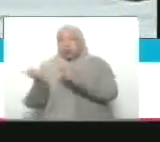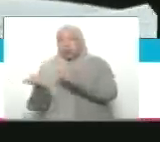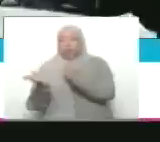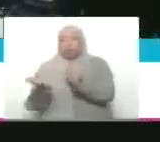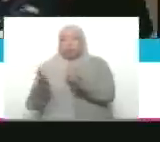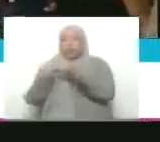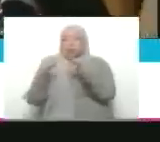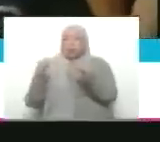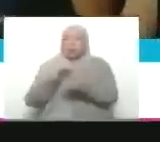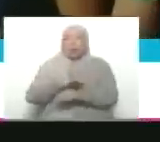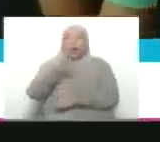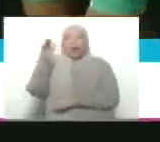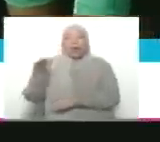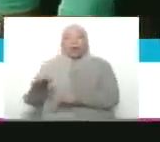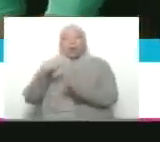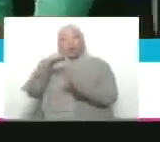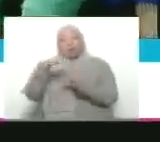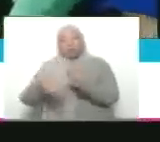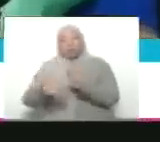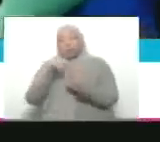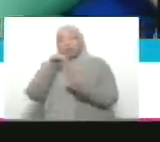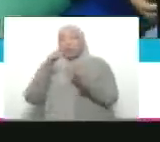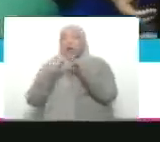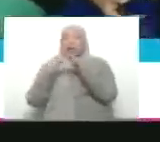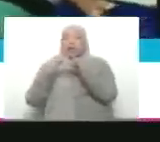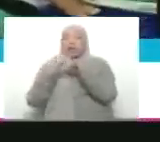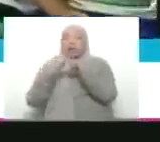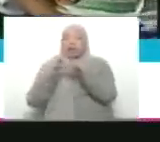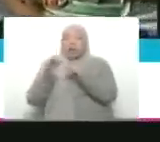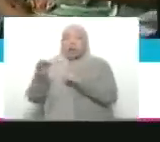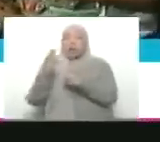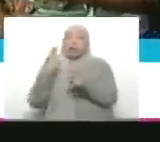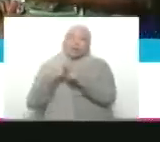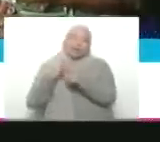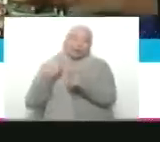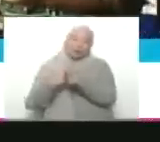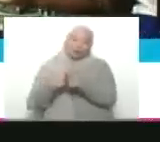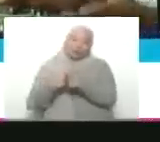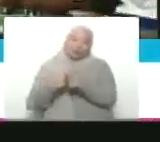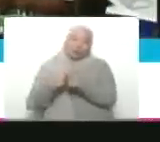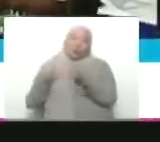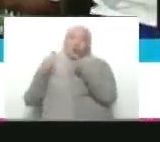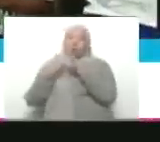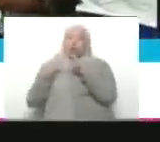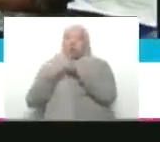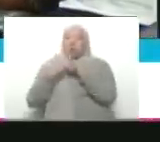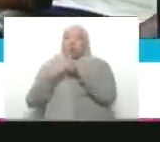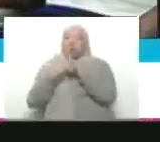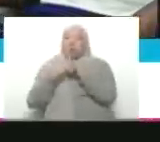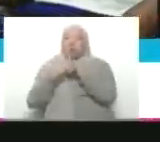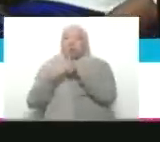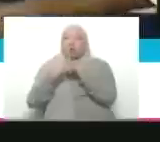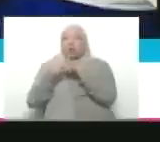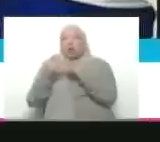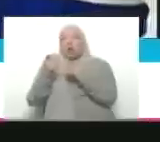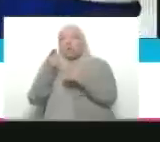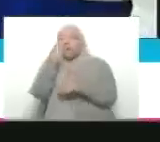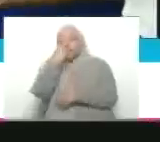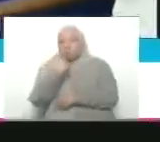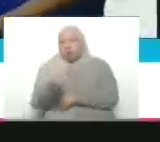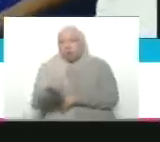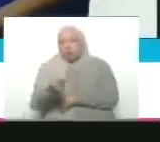cerro y nosotros vivíamos en un lugar este de alto riesgo en una vivienda muy humilde y